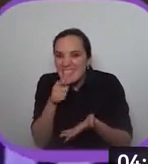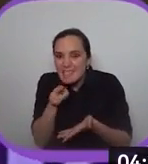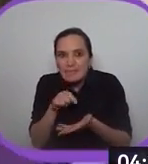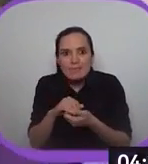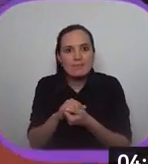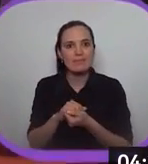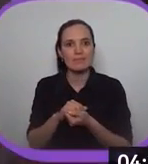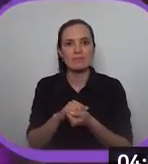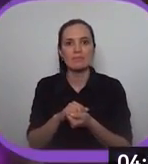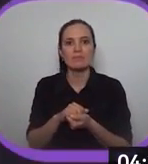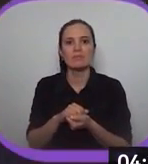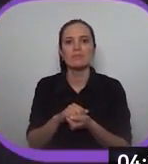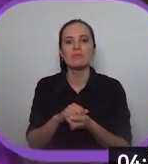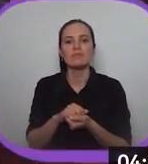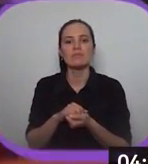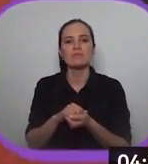¡Limpiemos esos dientes!